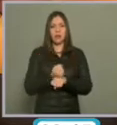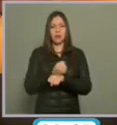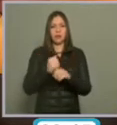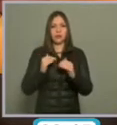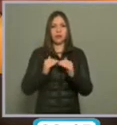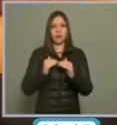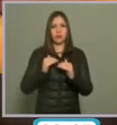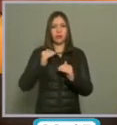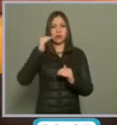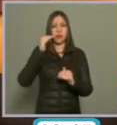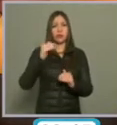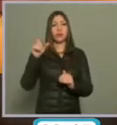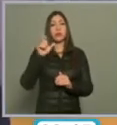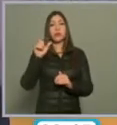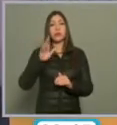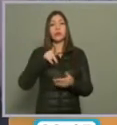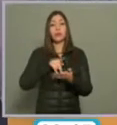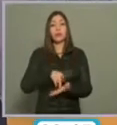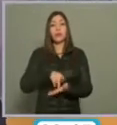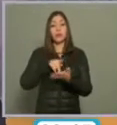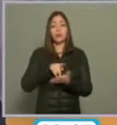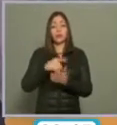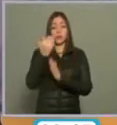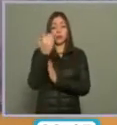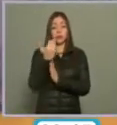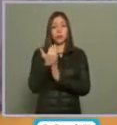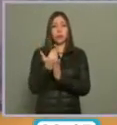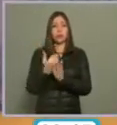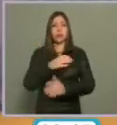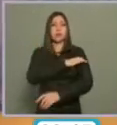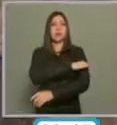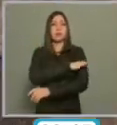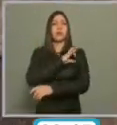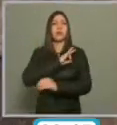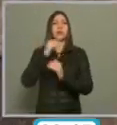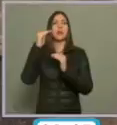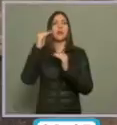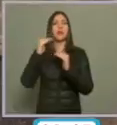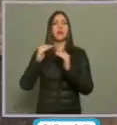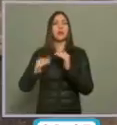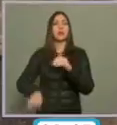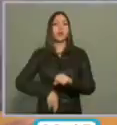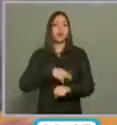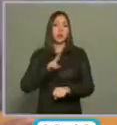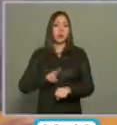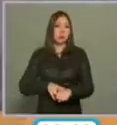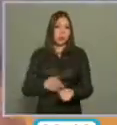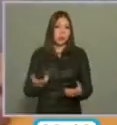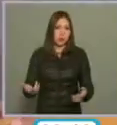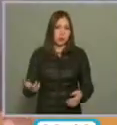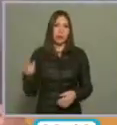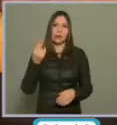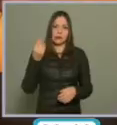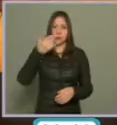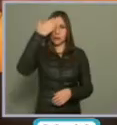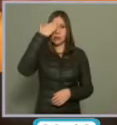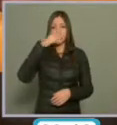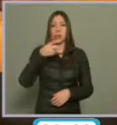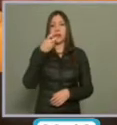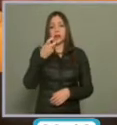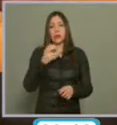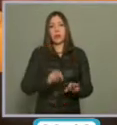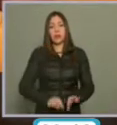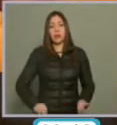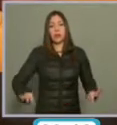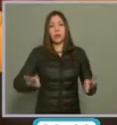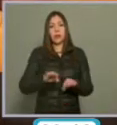Exactamente. Y una vez que baja de peso, puede ser que la presión vuelva a la normalidad. Eso es muy importante comentarlo. Claro. En ese caso sí sería